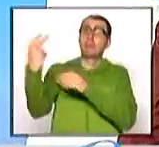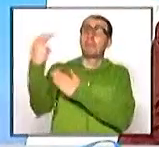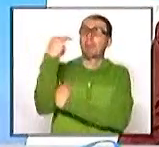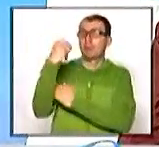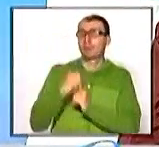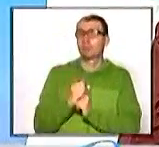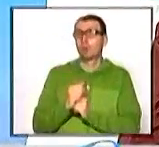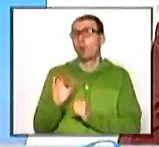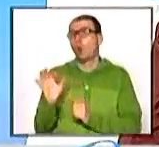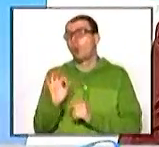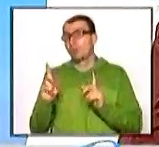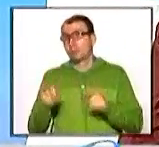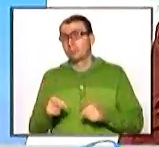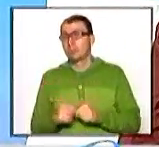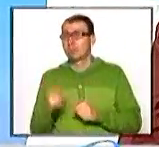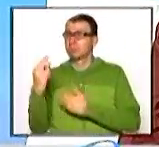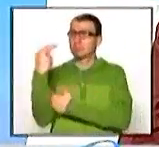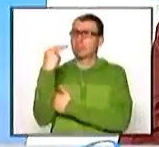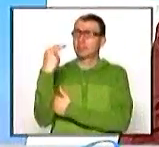internet también en